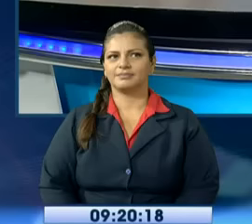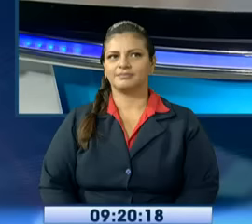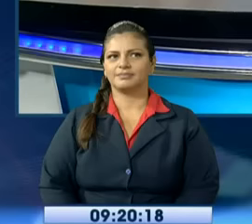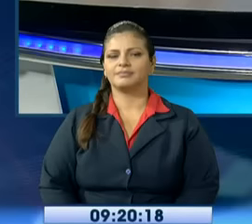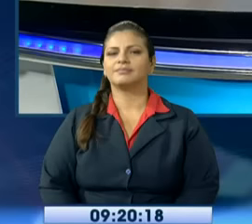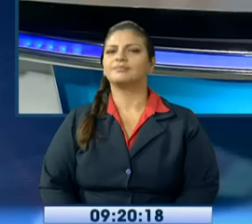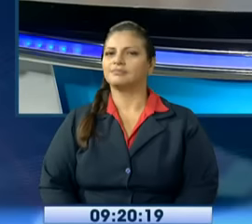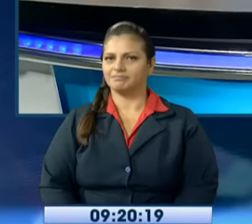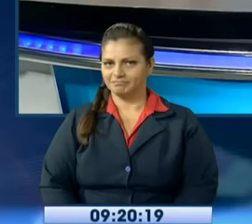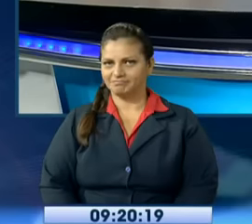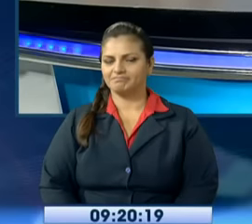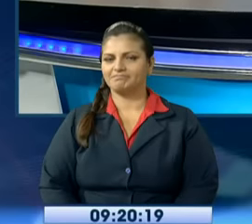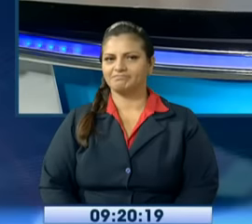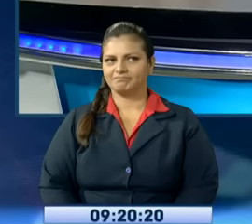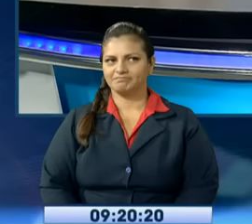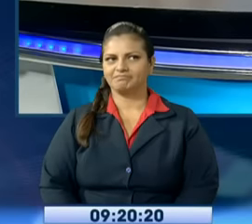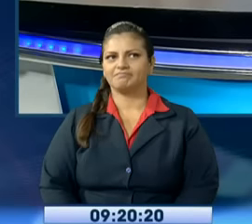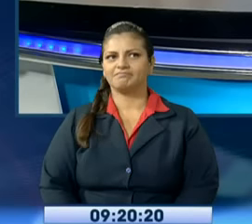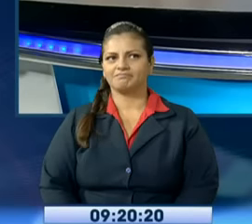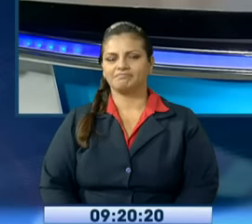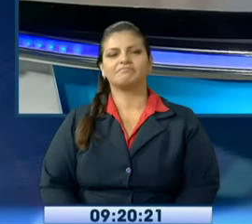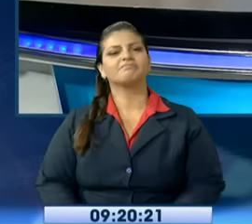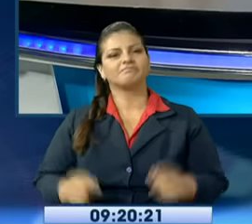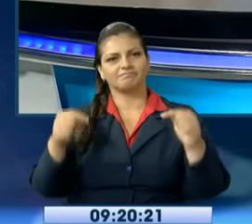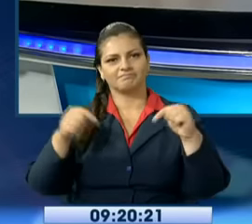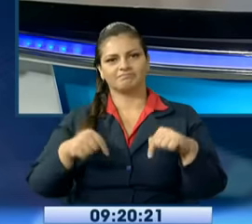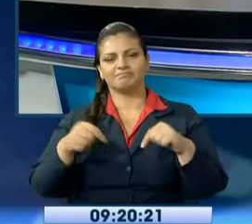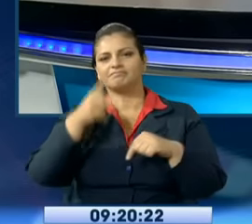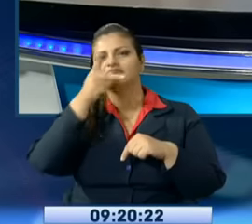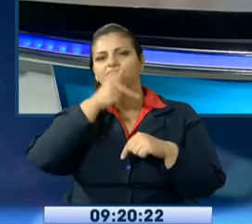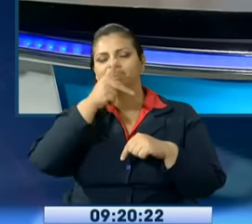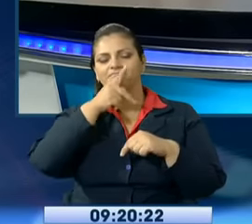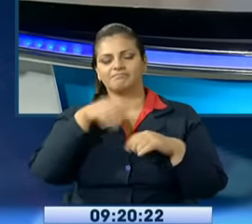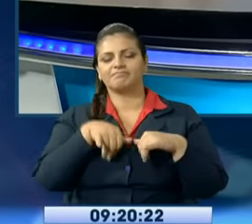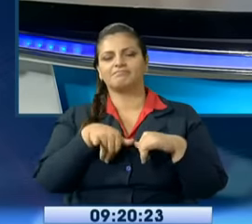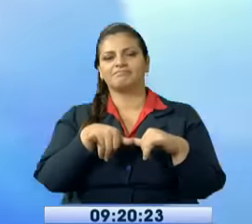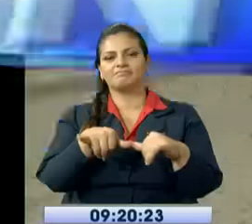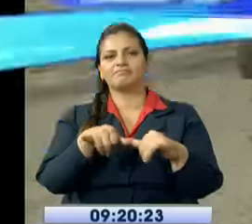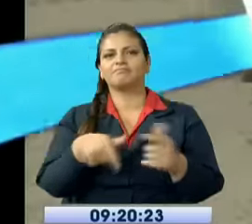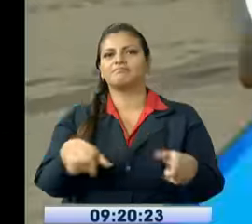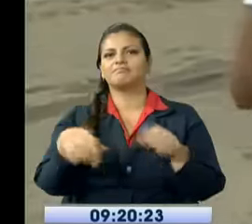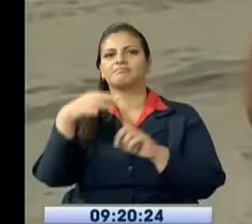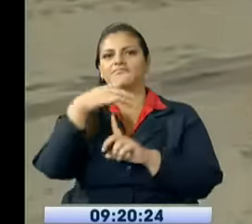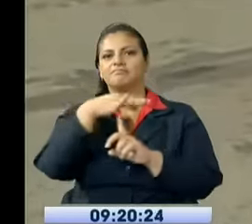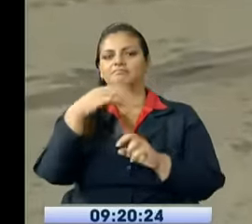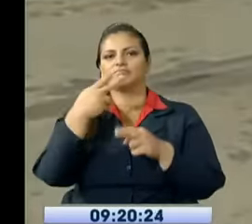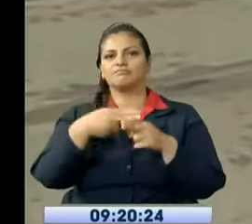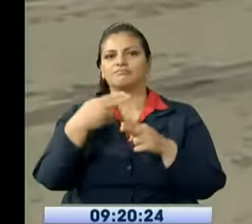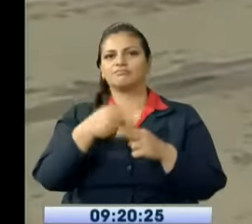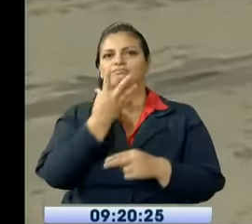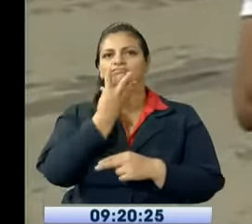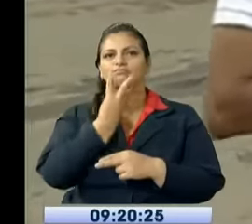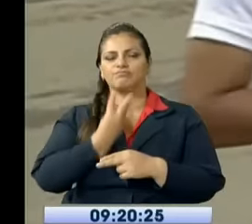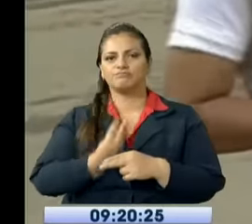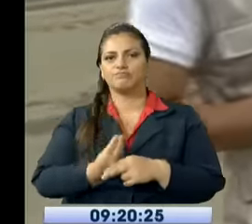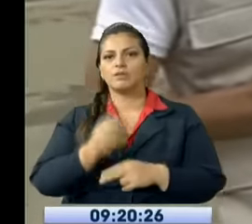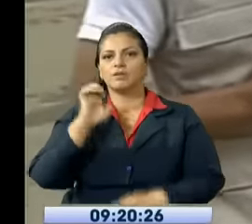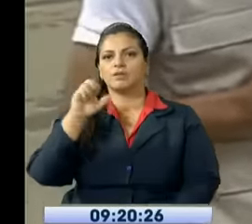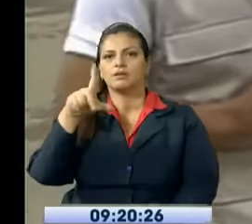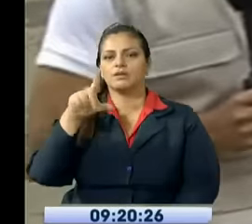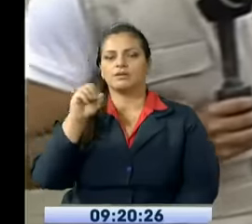Sí, Rosalena y Hugo, nosotros sí, efectivamente continuamos desde Puerto Viejo en el Parque Eloy Alfaro, donde a mis espaldas ya podemos